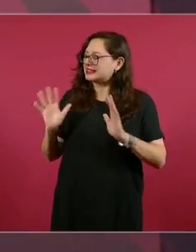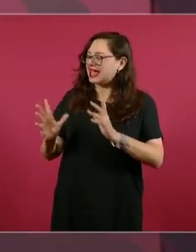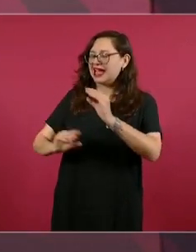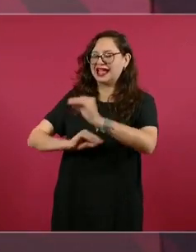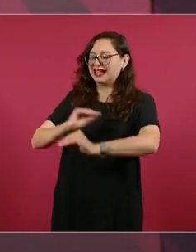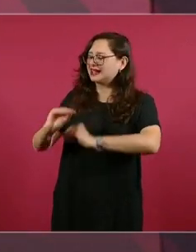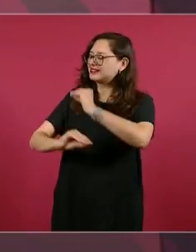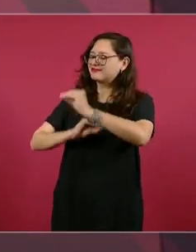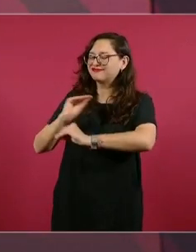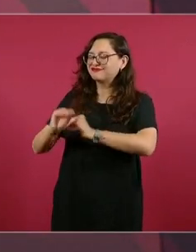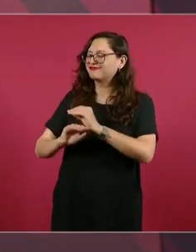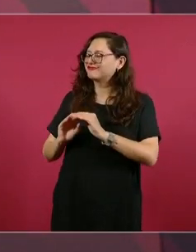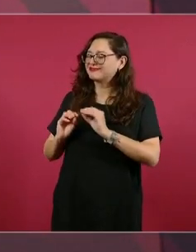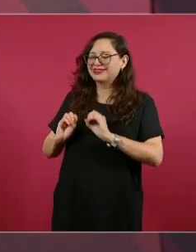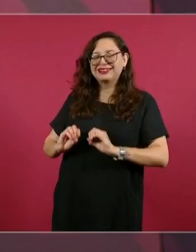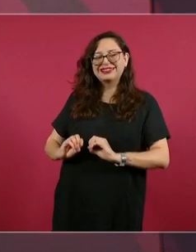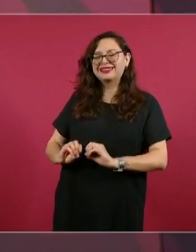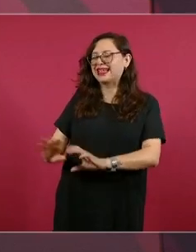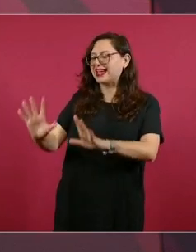cucándolos, ¿sí?